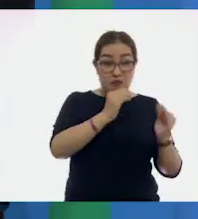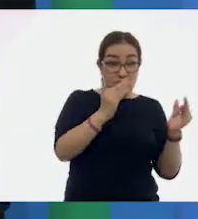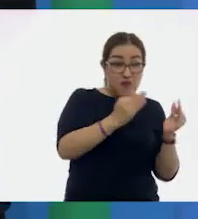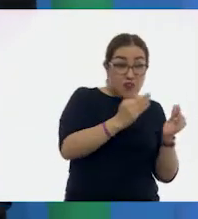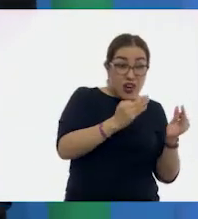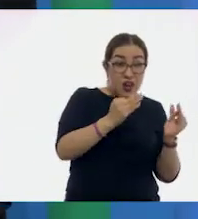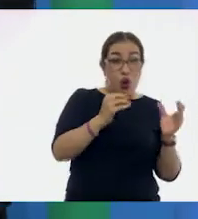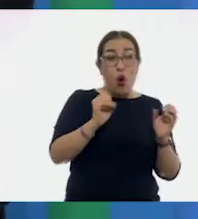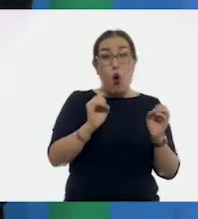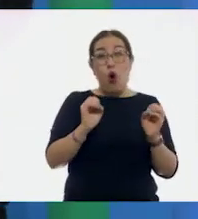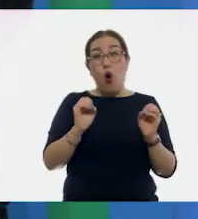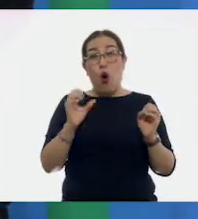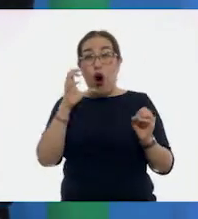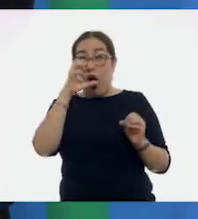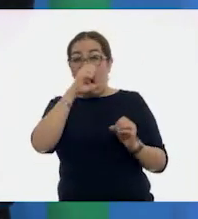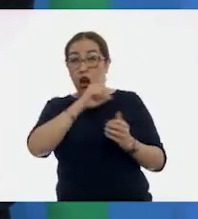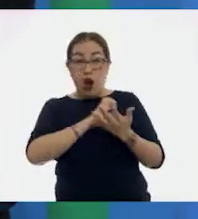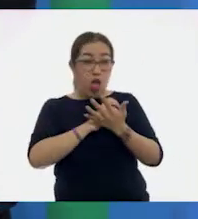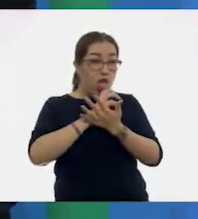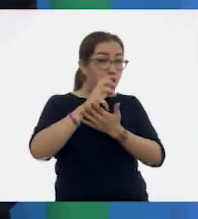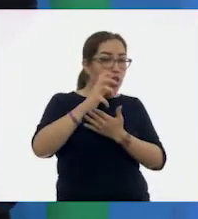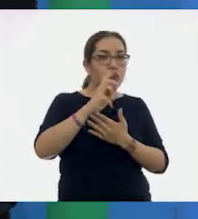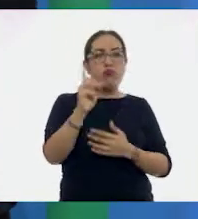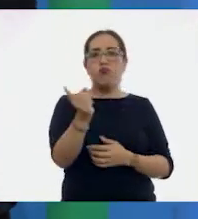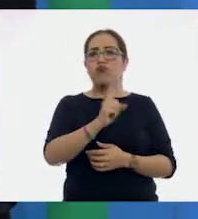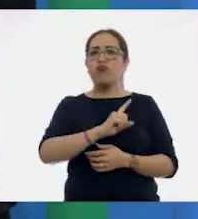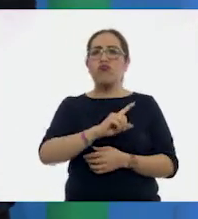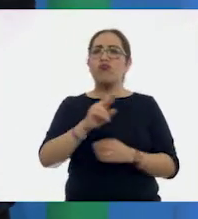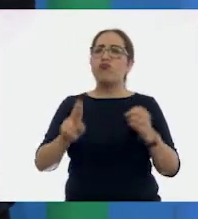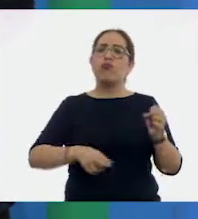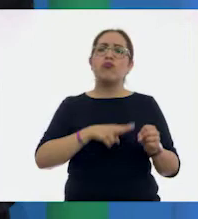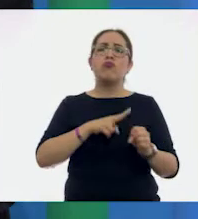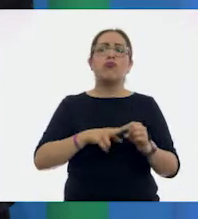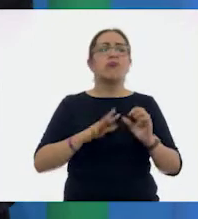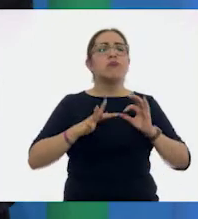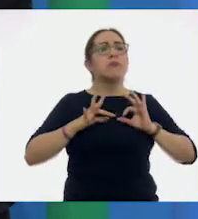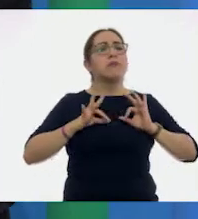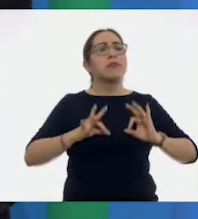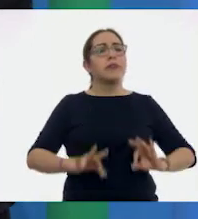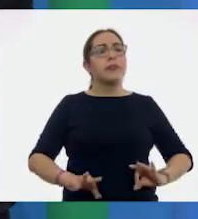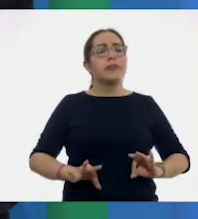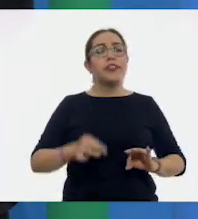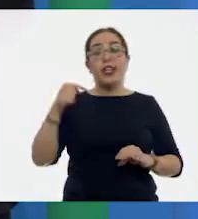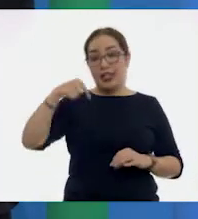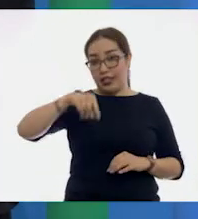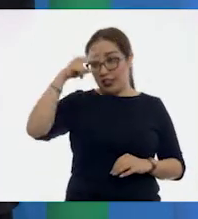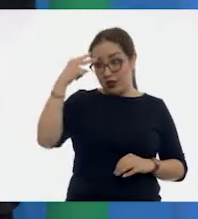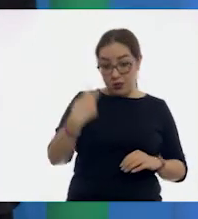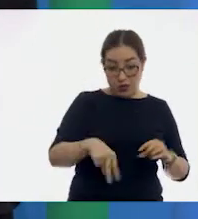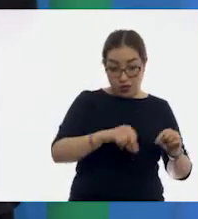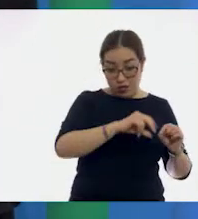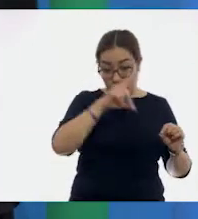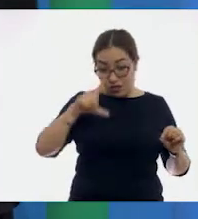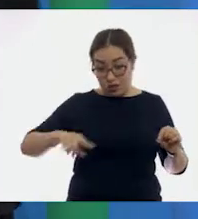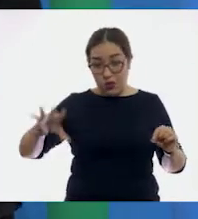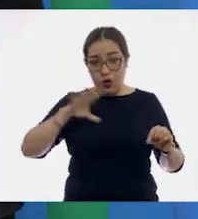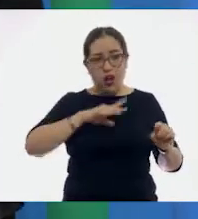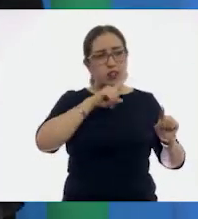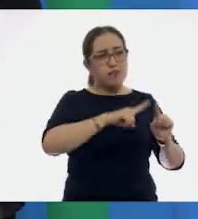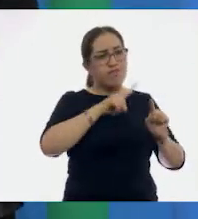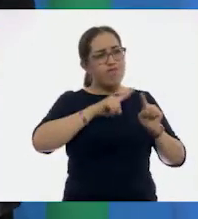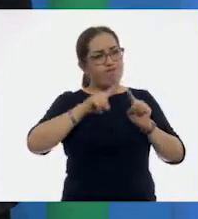los polos, ni tan caliente como en el desierto de Sahara, existe una gran diversidad de ecosistemas, como